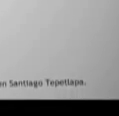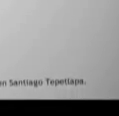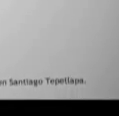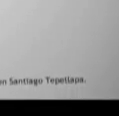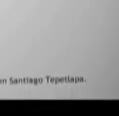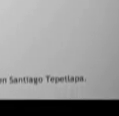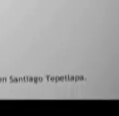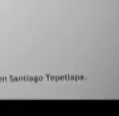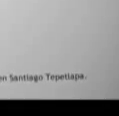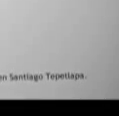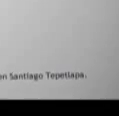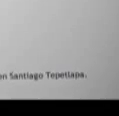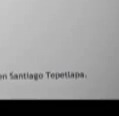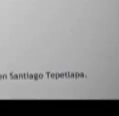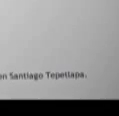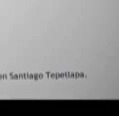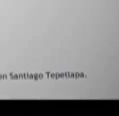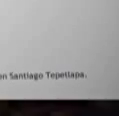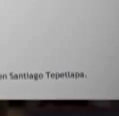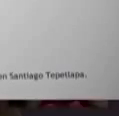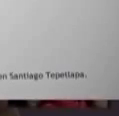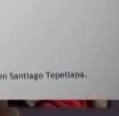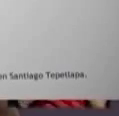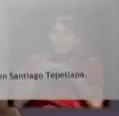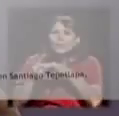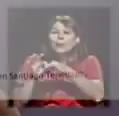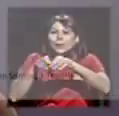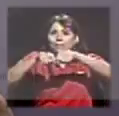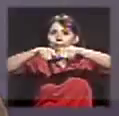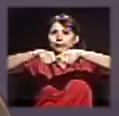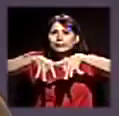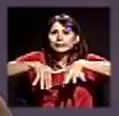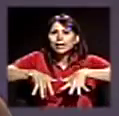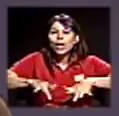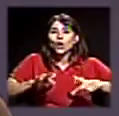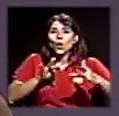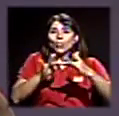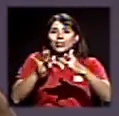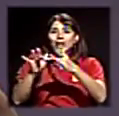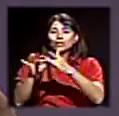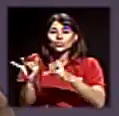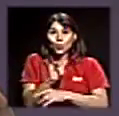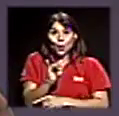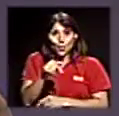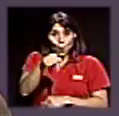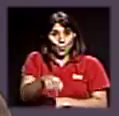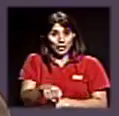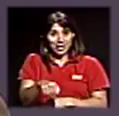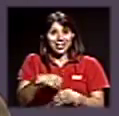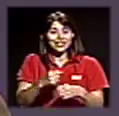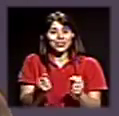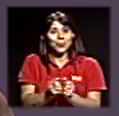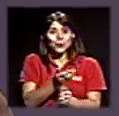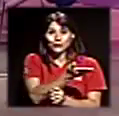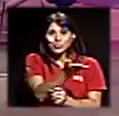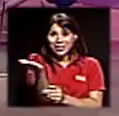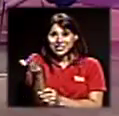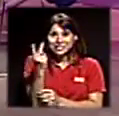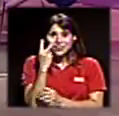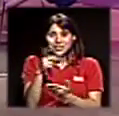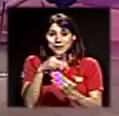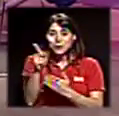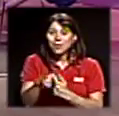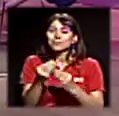es una red de contactos. Entonces, hacer estas redes, como estamos haciendo hoy, con ustedes que nos están viendo,